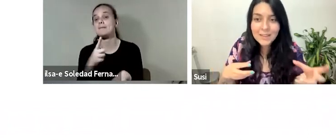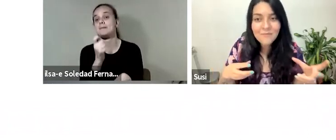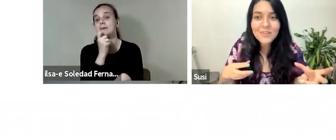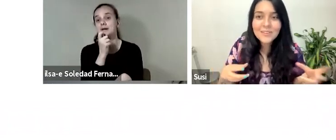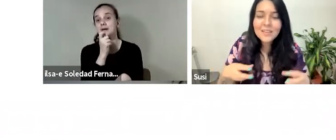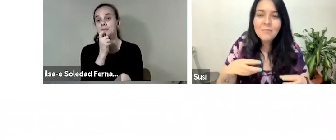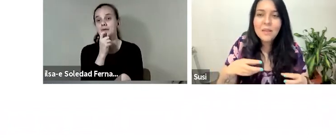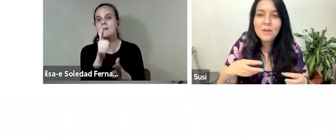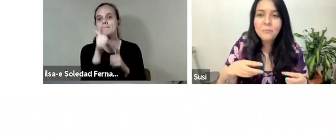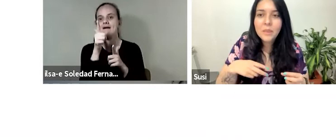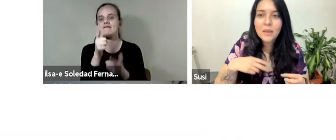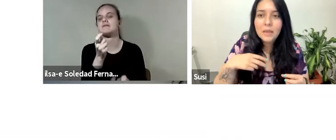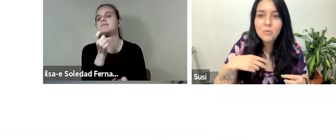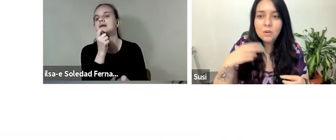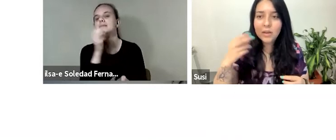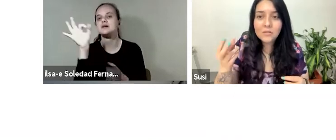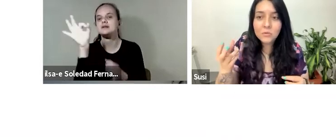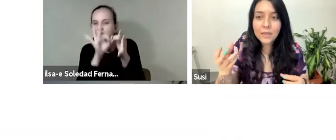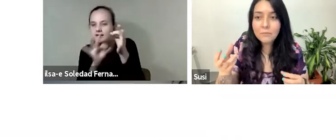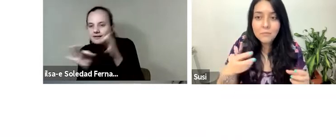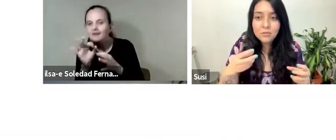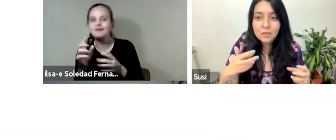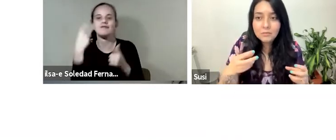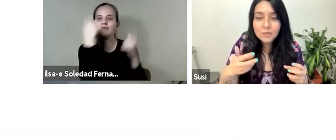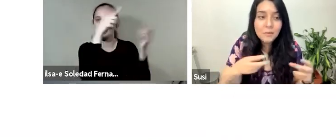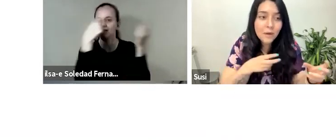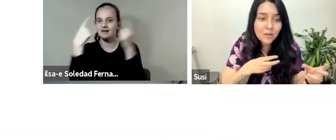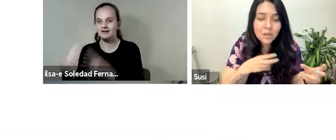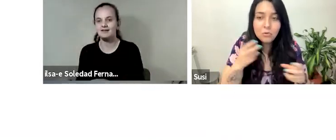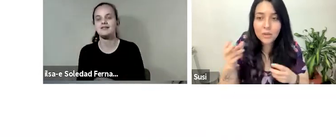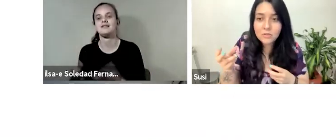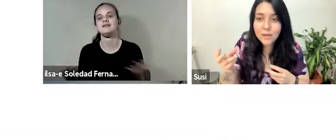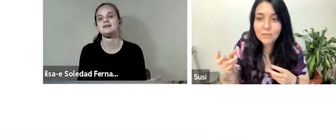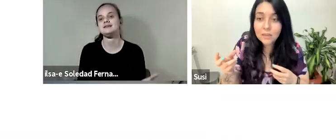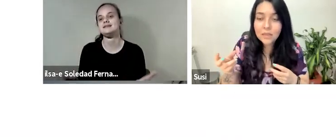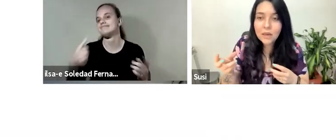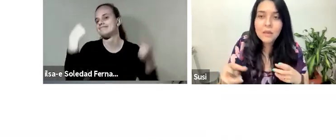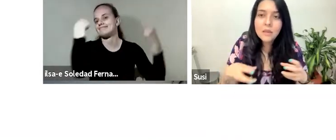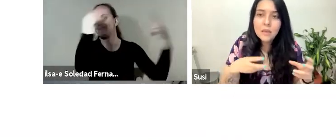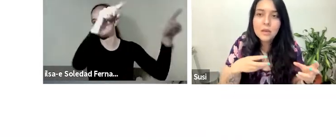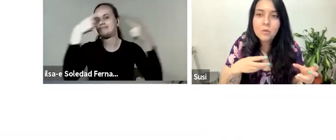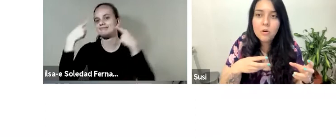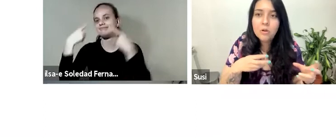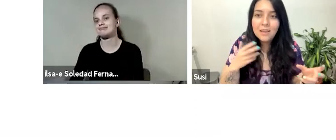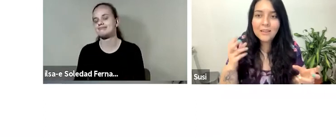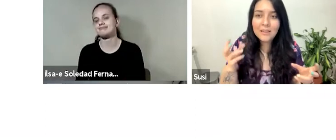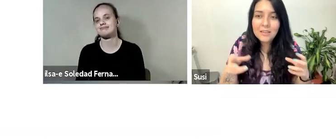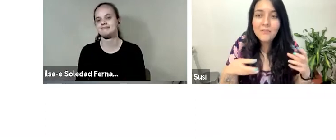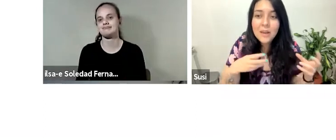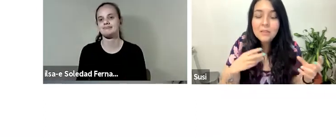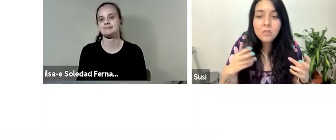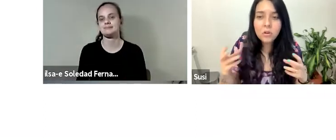regular el tiempo, pero uno que es sobre, no sé, disparos, que uno que es sobre estrategia, es como